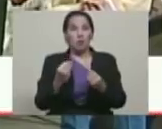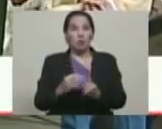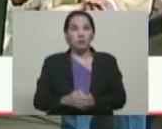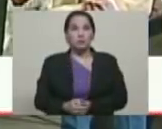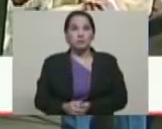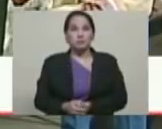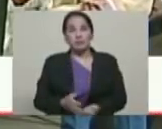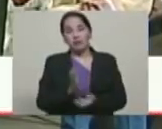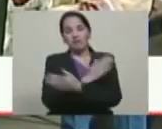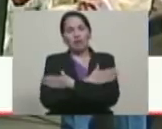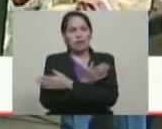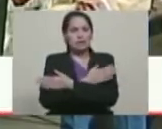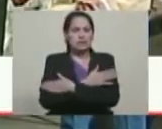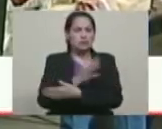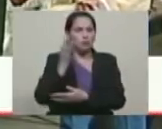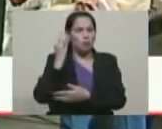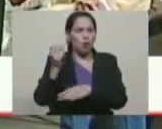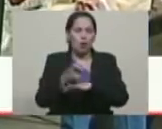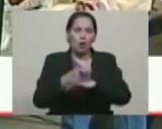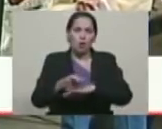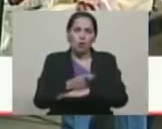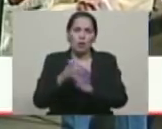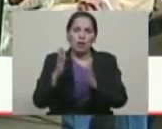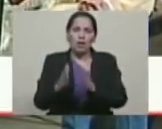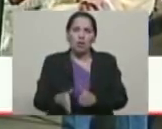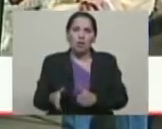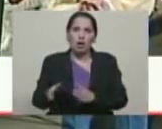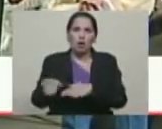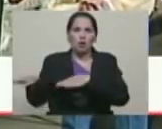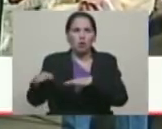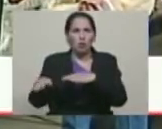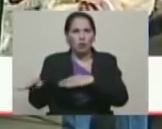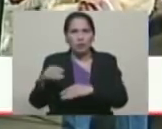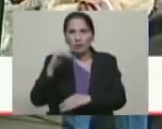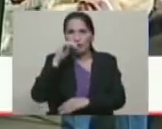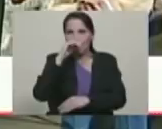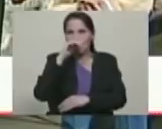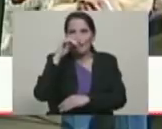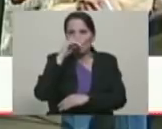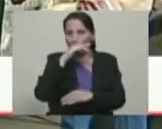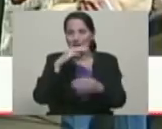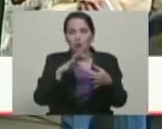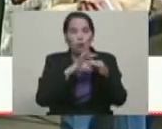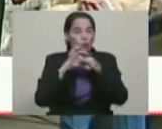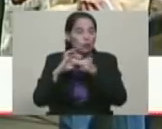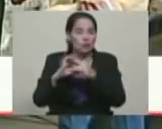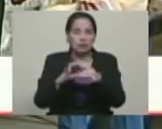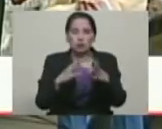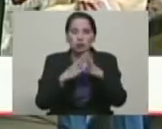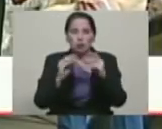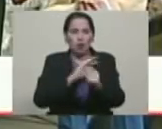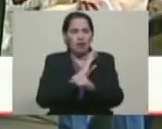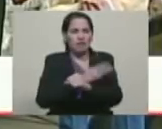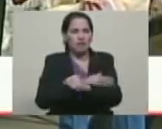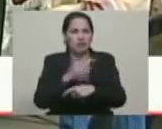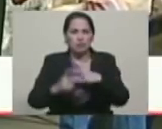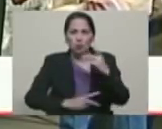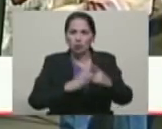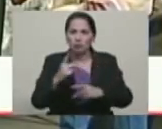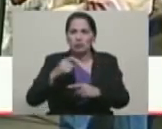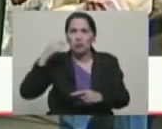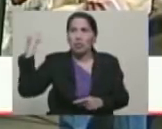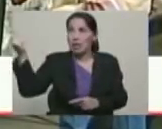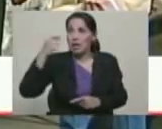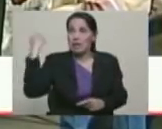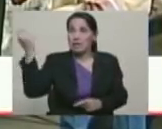Te felicito, Margot Godoy, gobernadora del estado Cojedes. Sigan así, uniendo todas las fuerzas productivas del llano venezolano. Y del